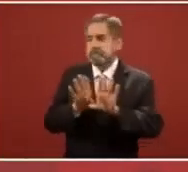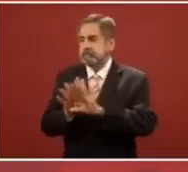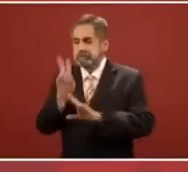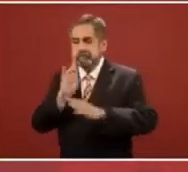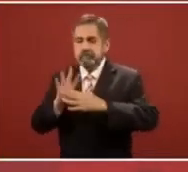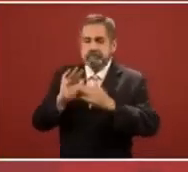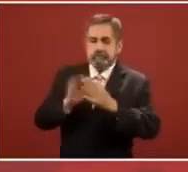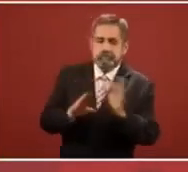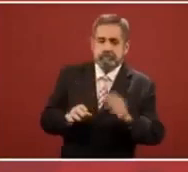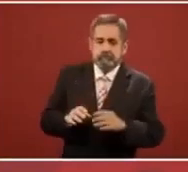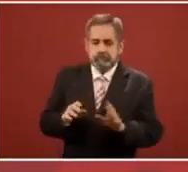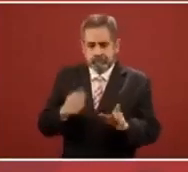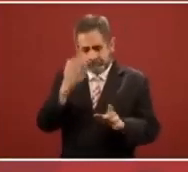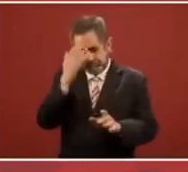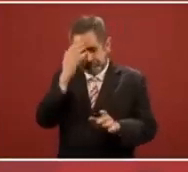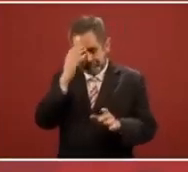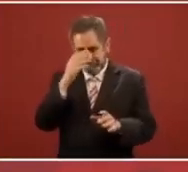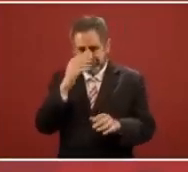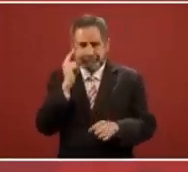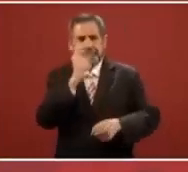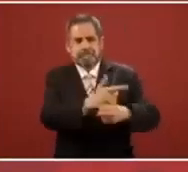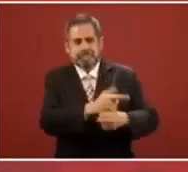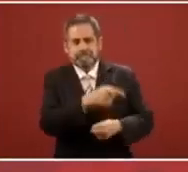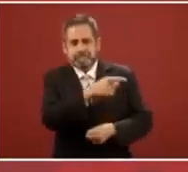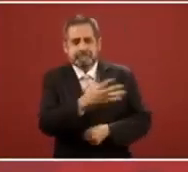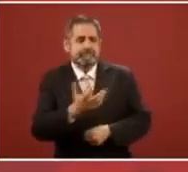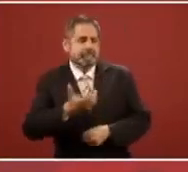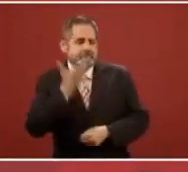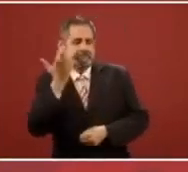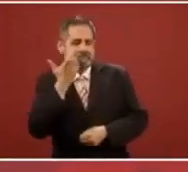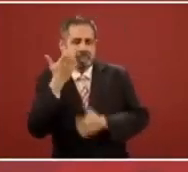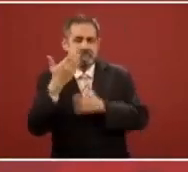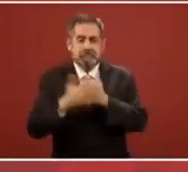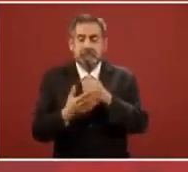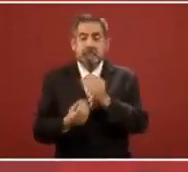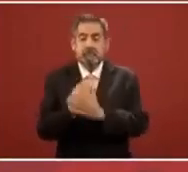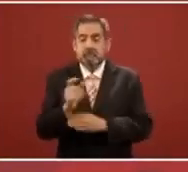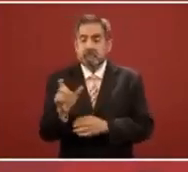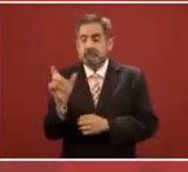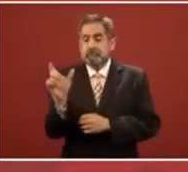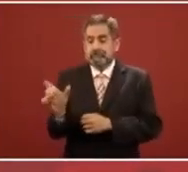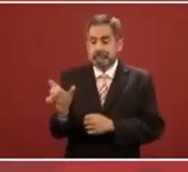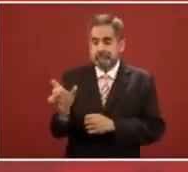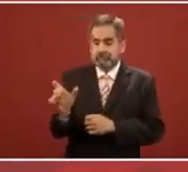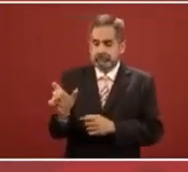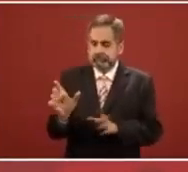Ahora con unas tarjetas que ya voy a hablar, pero les adelanto,